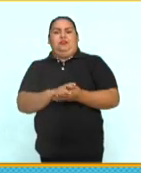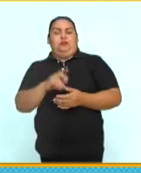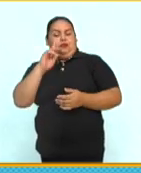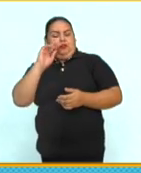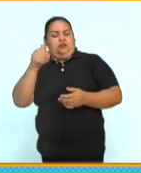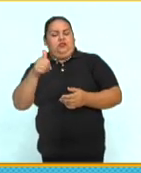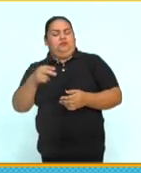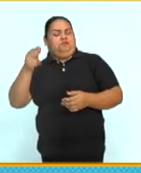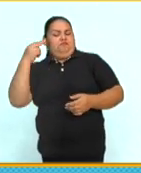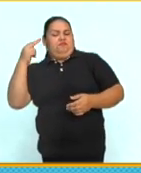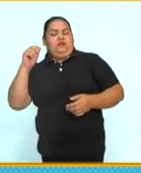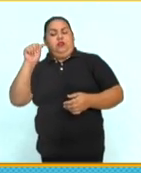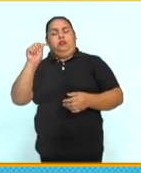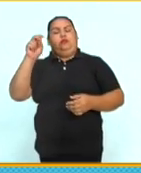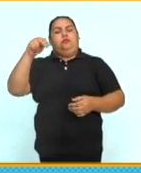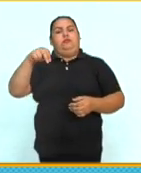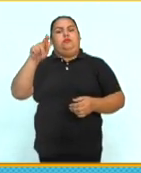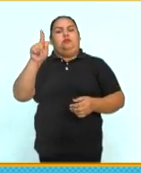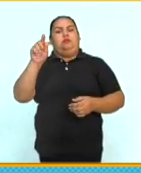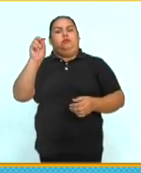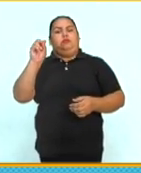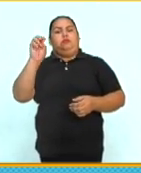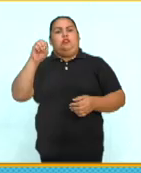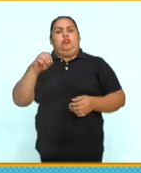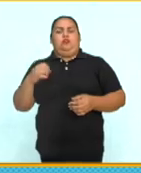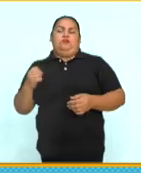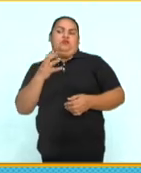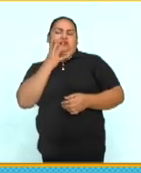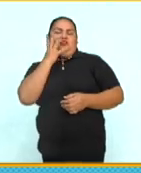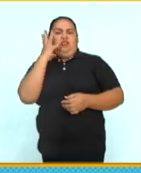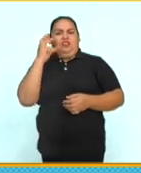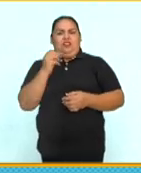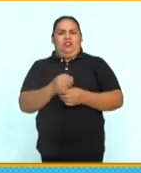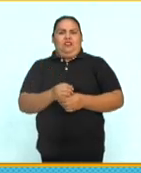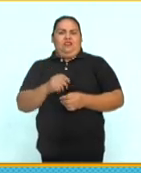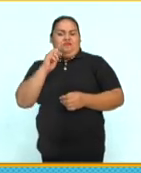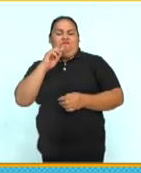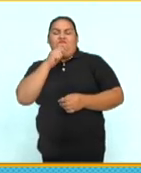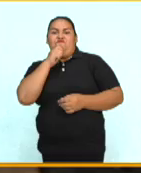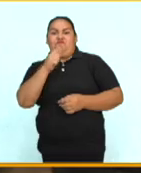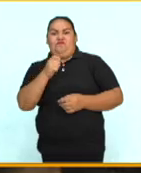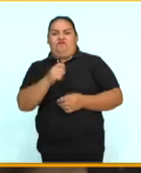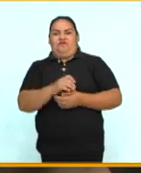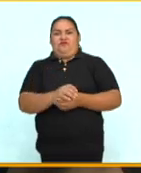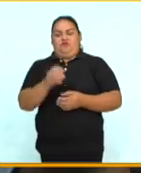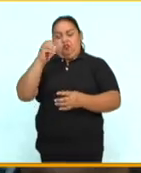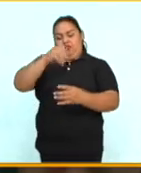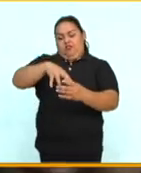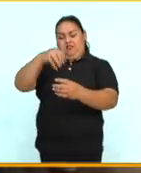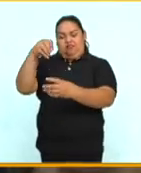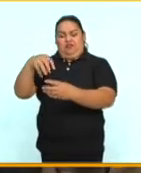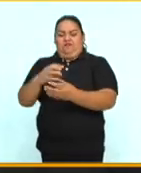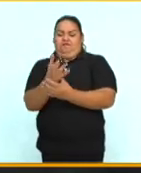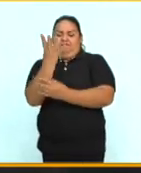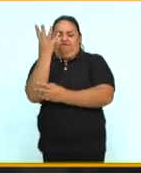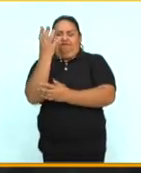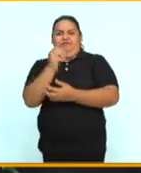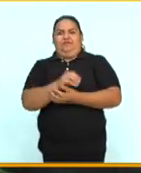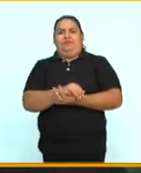de Anthony Martínez, un joven que le encanta la horticultura.